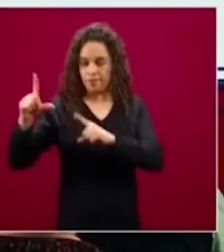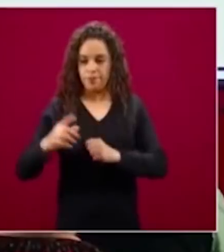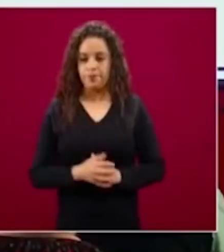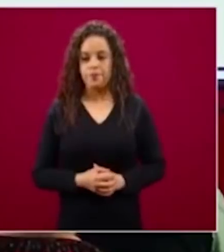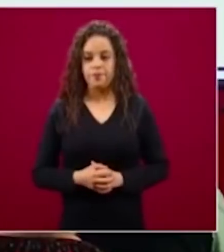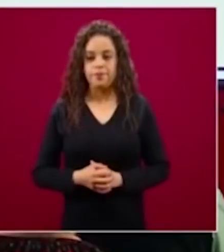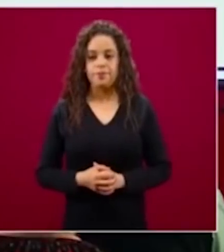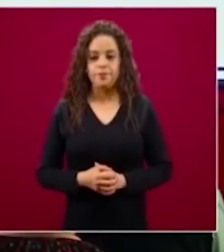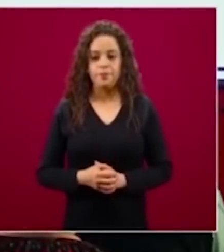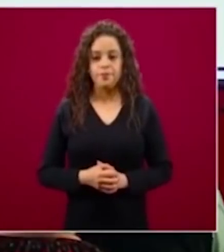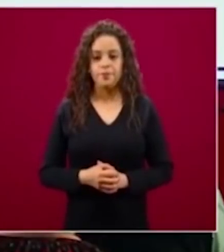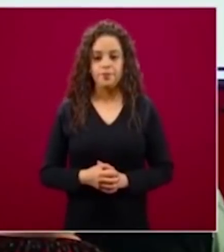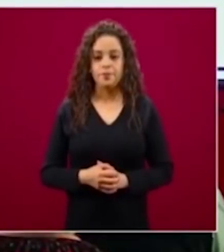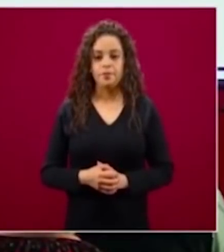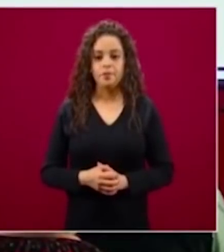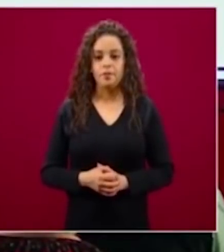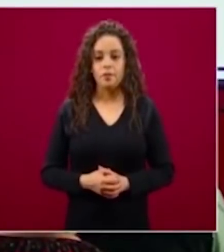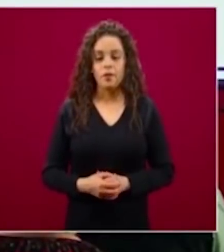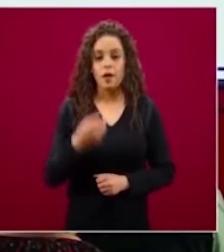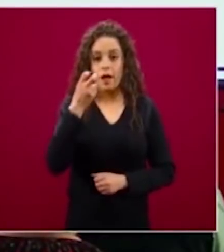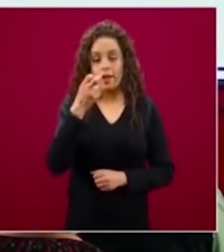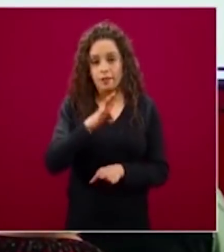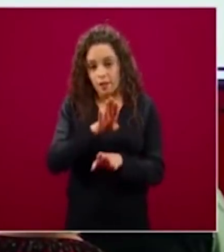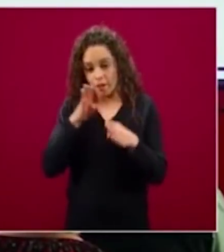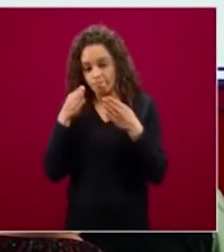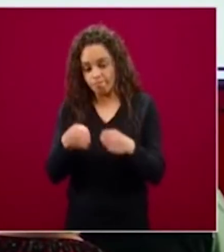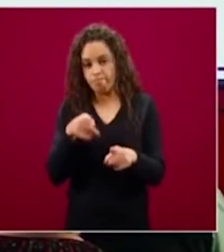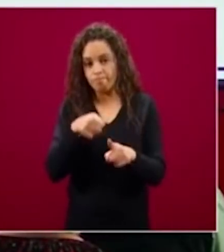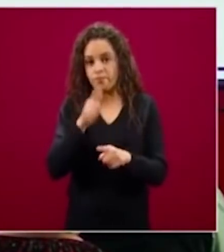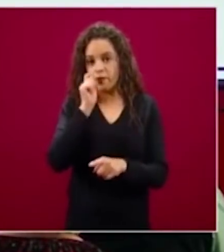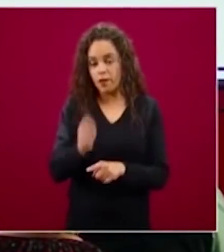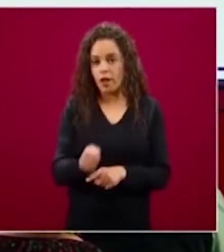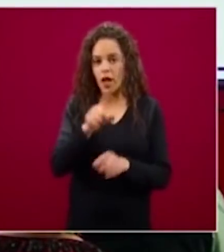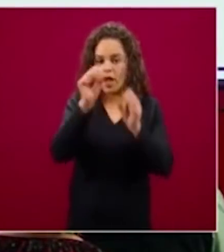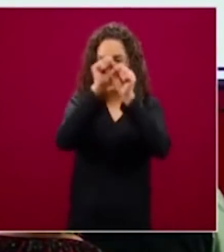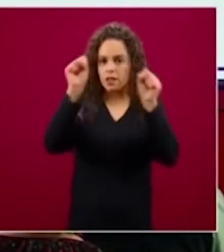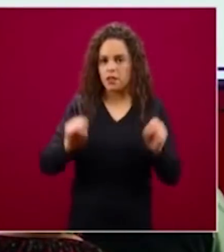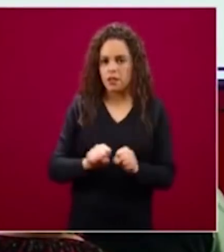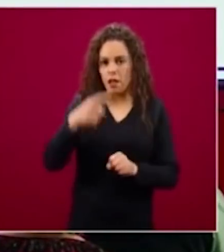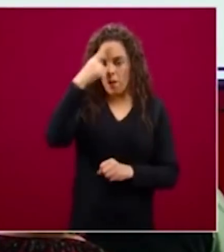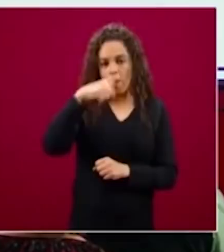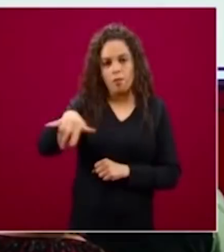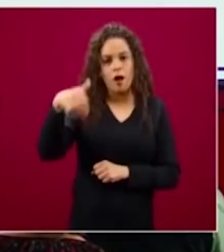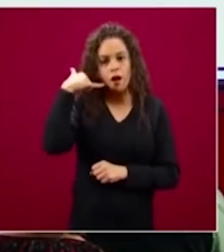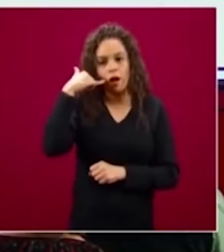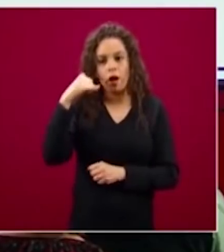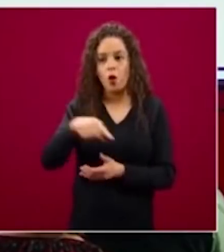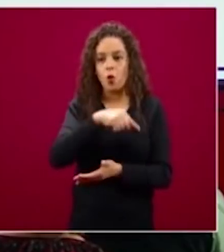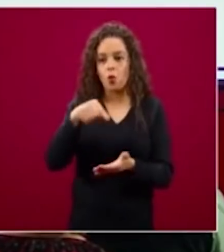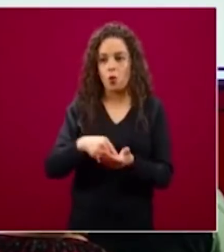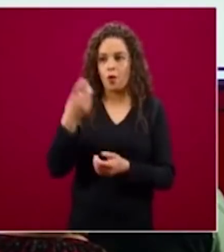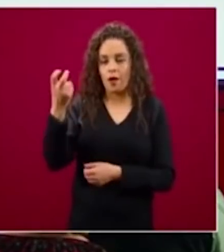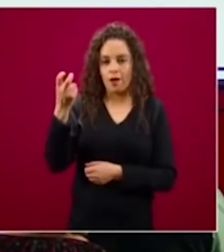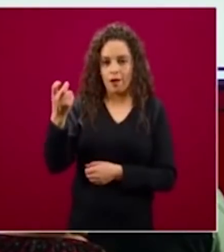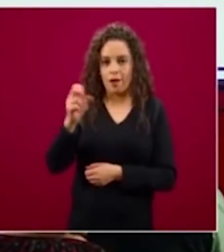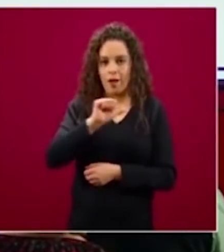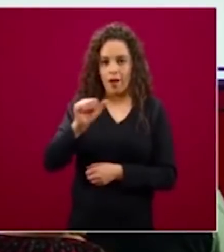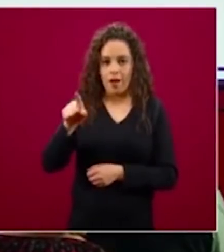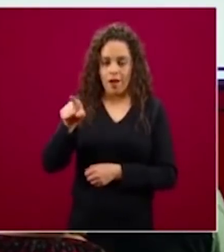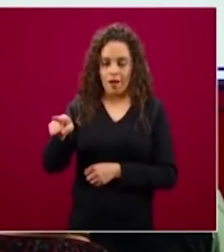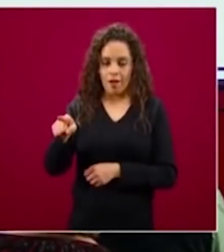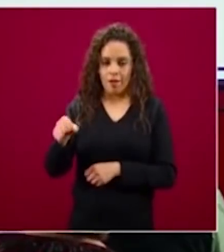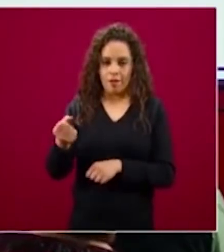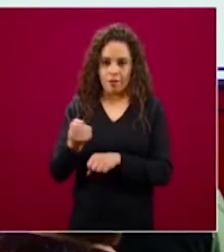entonces al sistema que se desarrolló un call center en el Centro Nacional de la Transfusión Sanguínea y cómo funcionaba